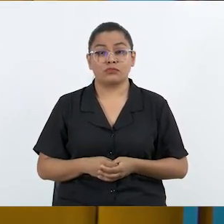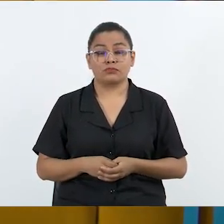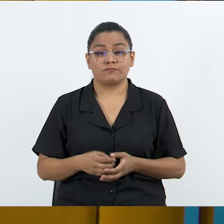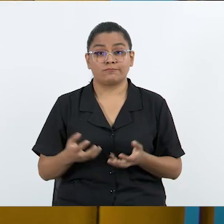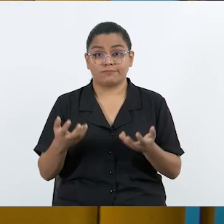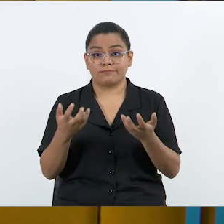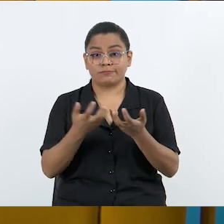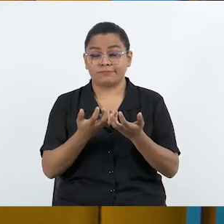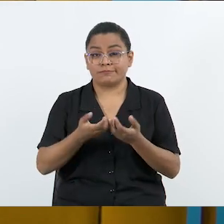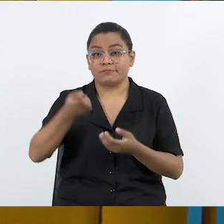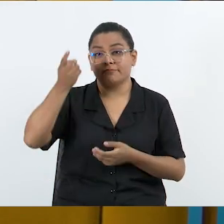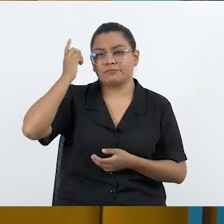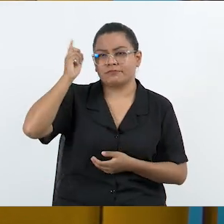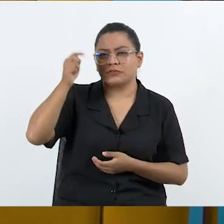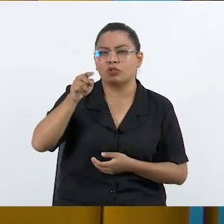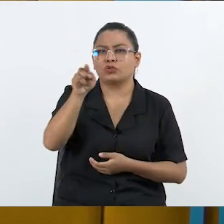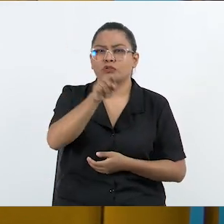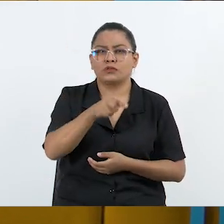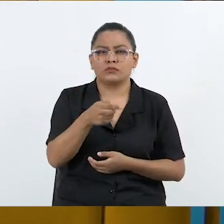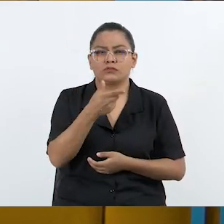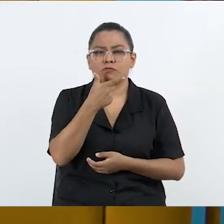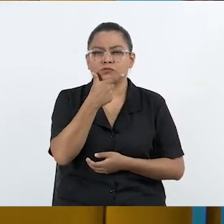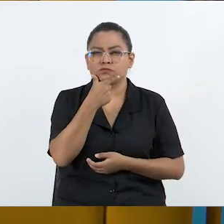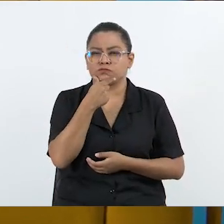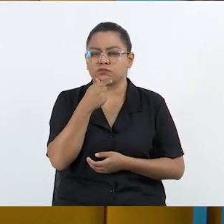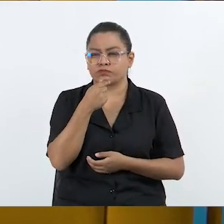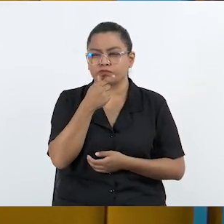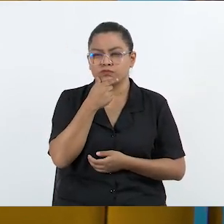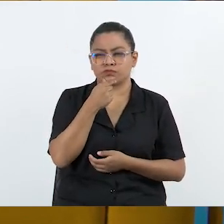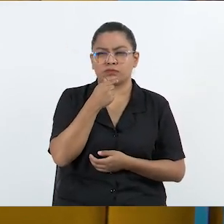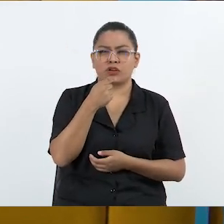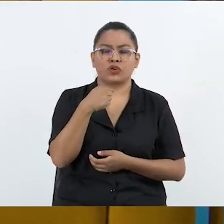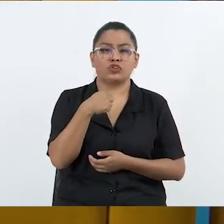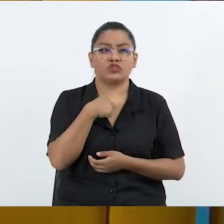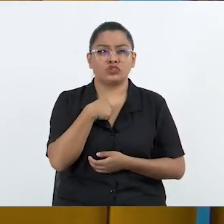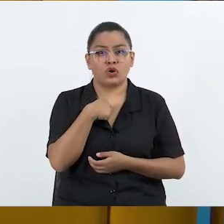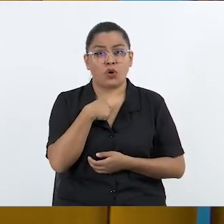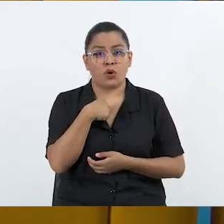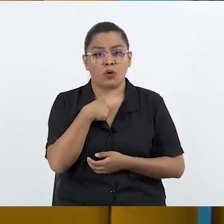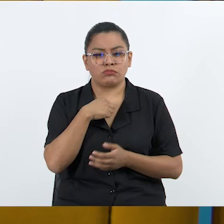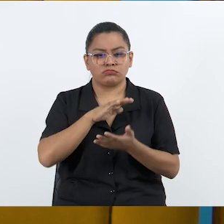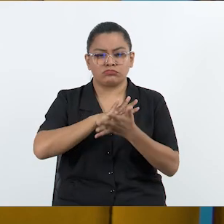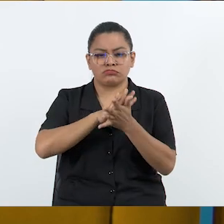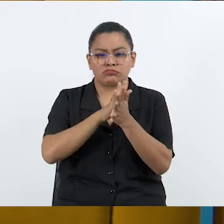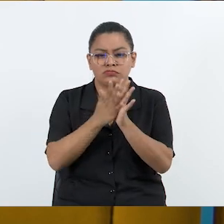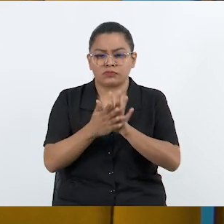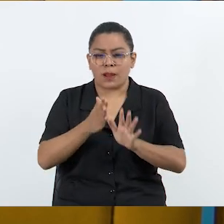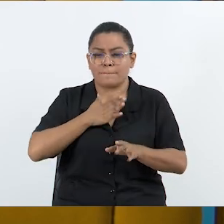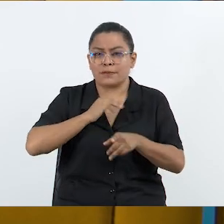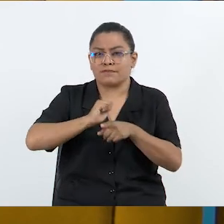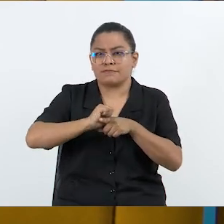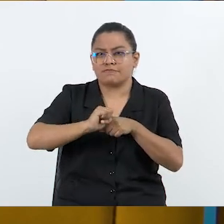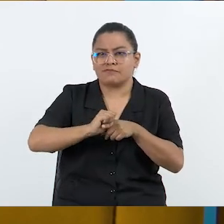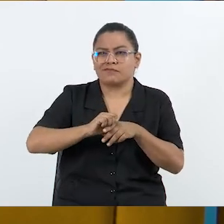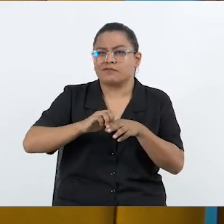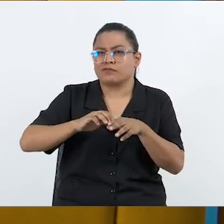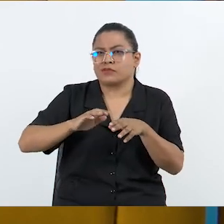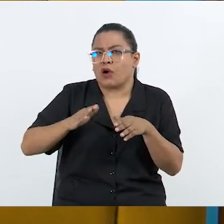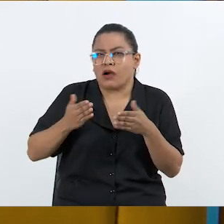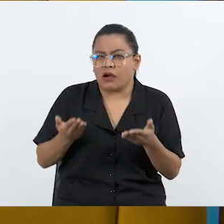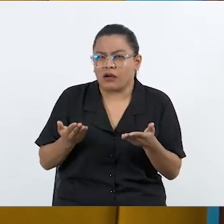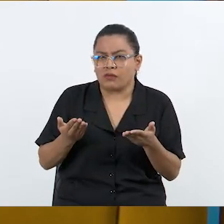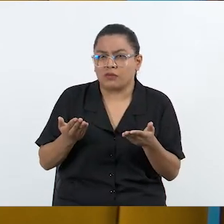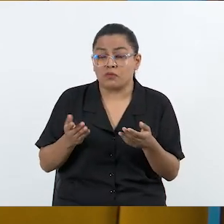Seguramente, queridos colegas, se están preguntando, ¿de qué me puedo valer para transformar mis prácticas y que